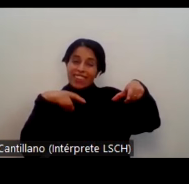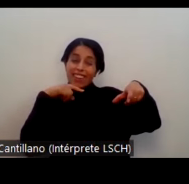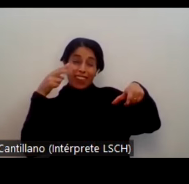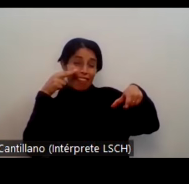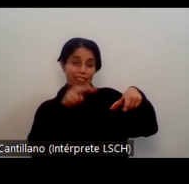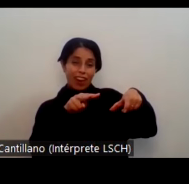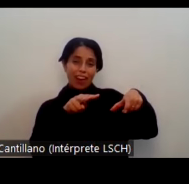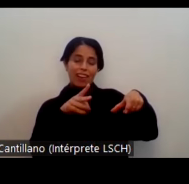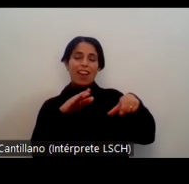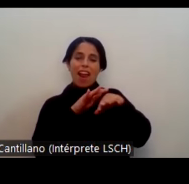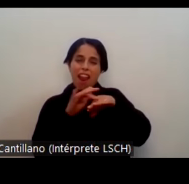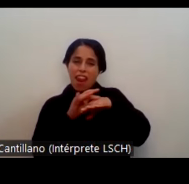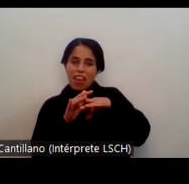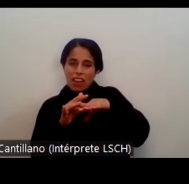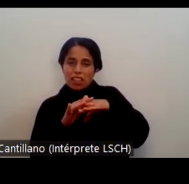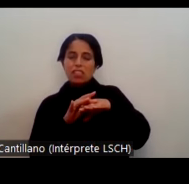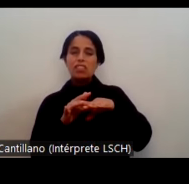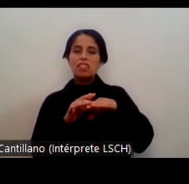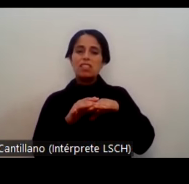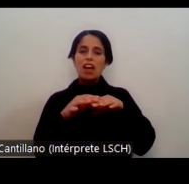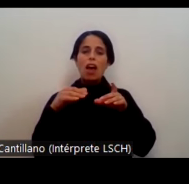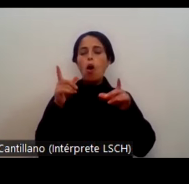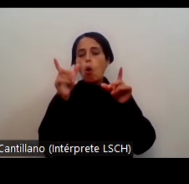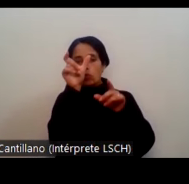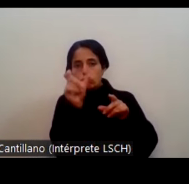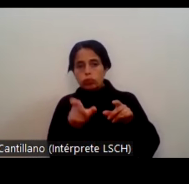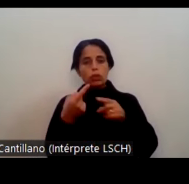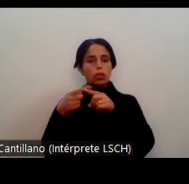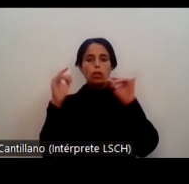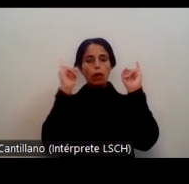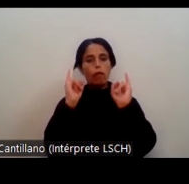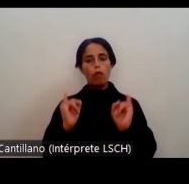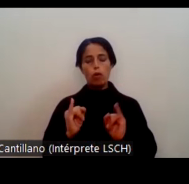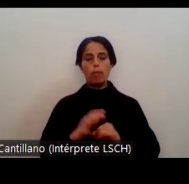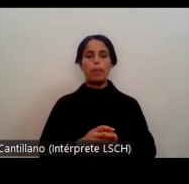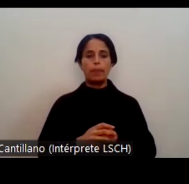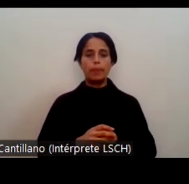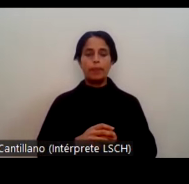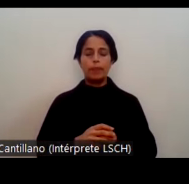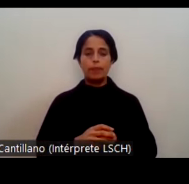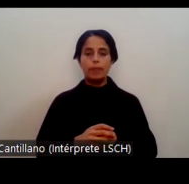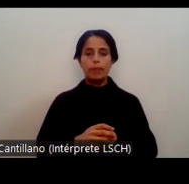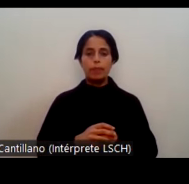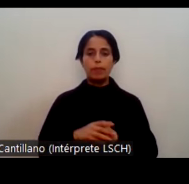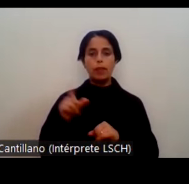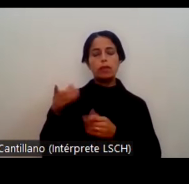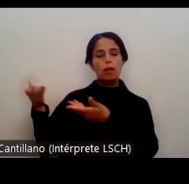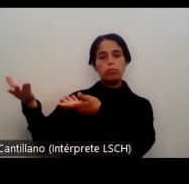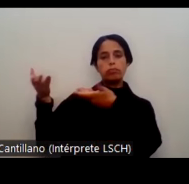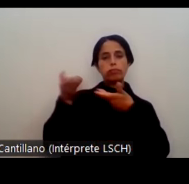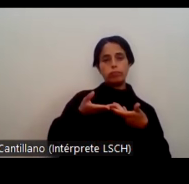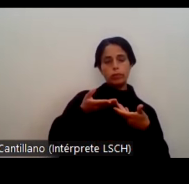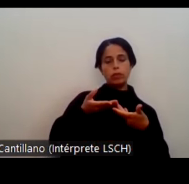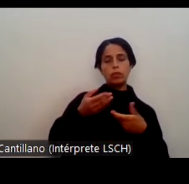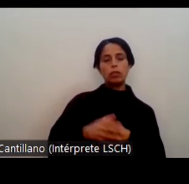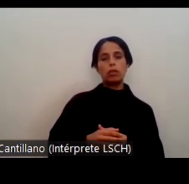hay lisas, hay rectangulares, hay caladas como esta maravilla que tenemos a mano derecha, que esa llegó importada de el